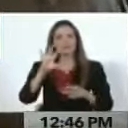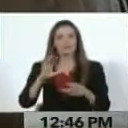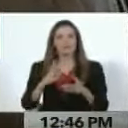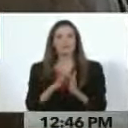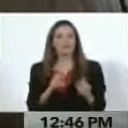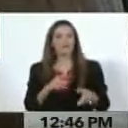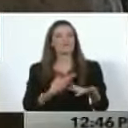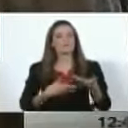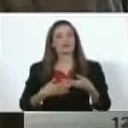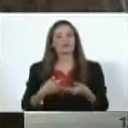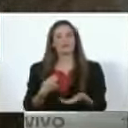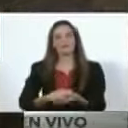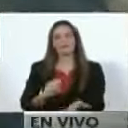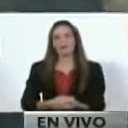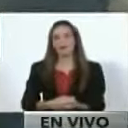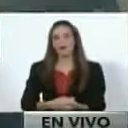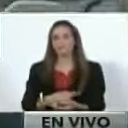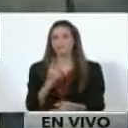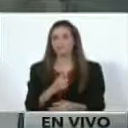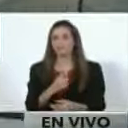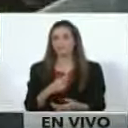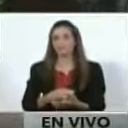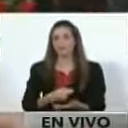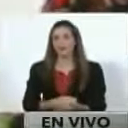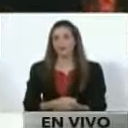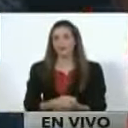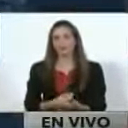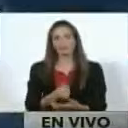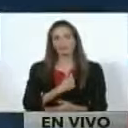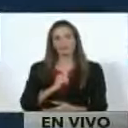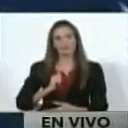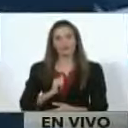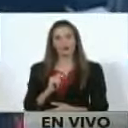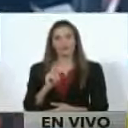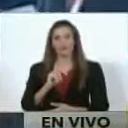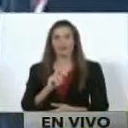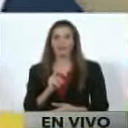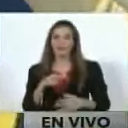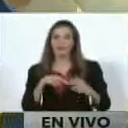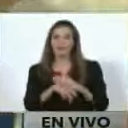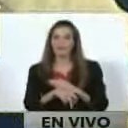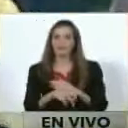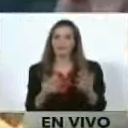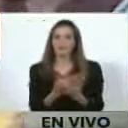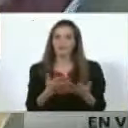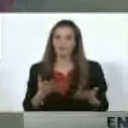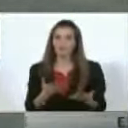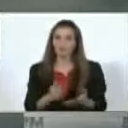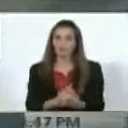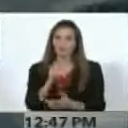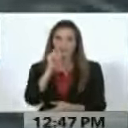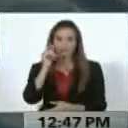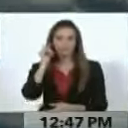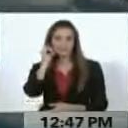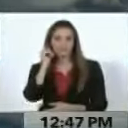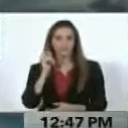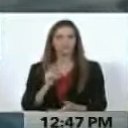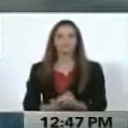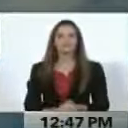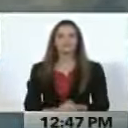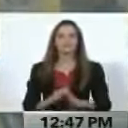mercancía, como un escenario para lo privado y no para el acceso de todos y todas.